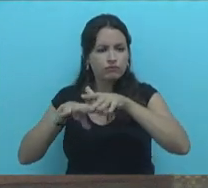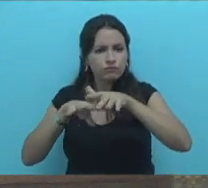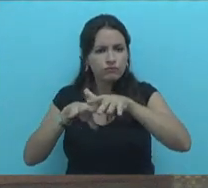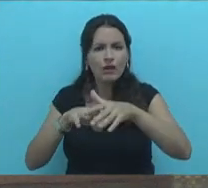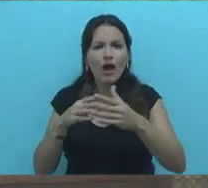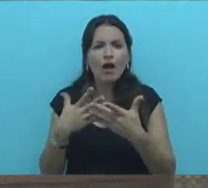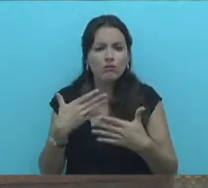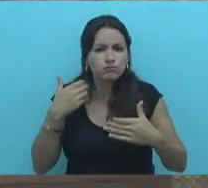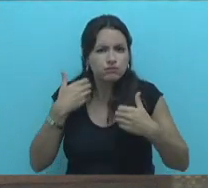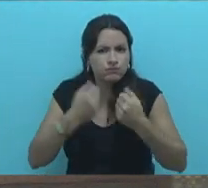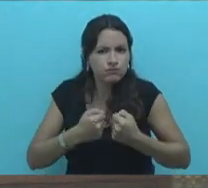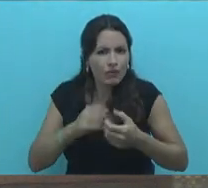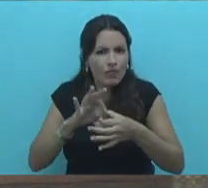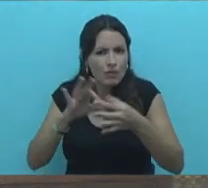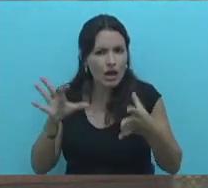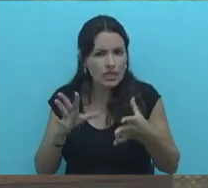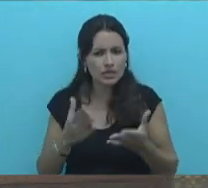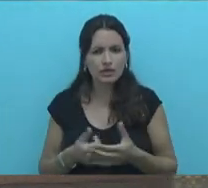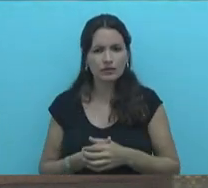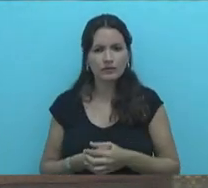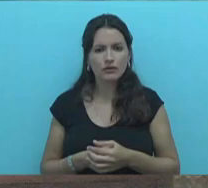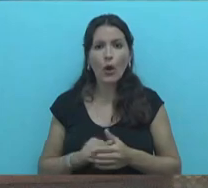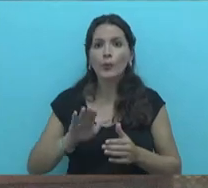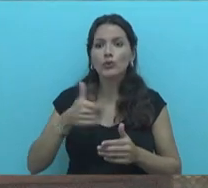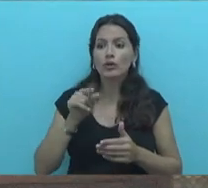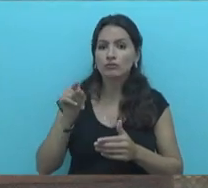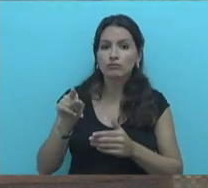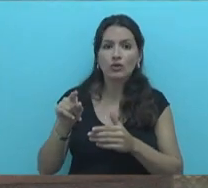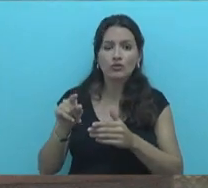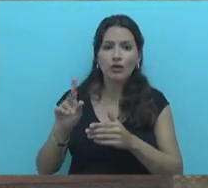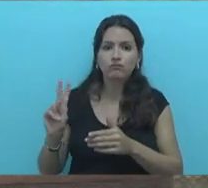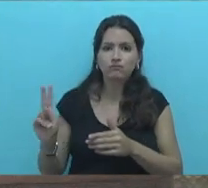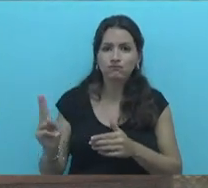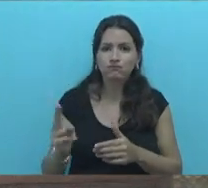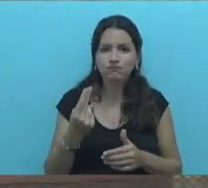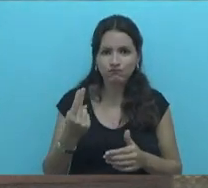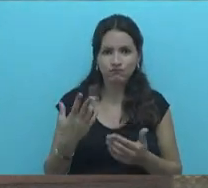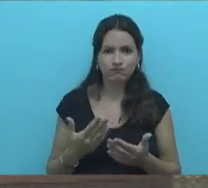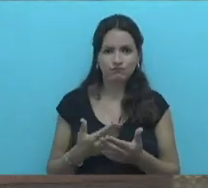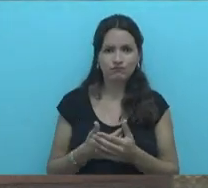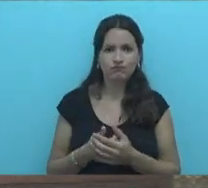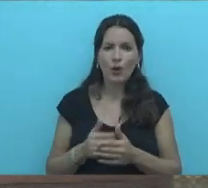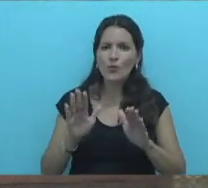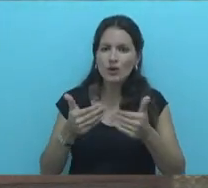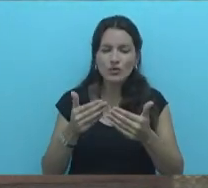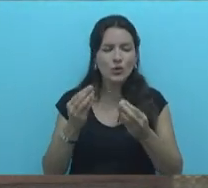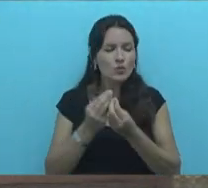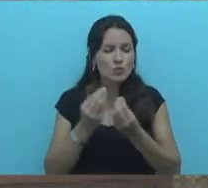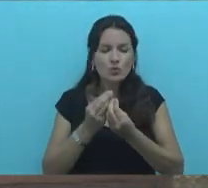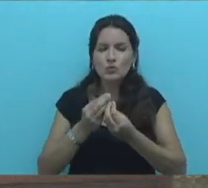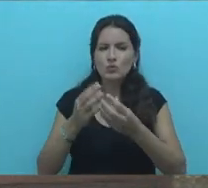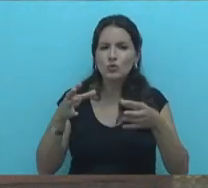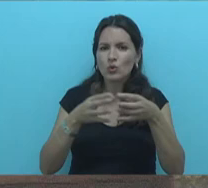de todos, no la propiedad privada de unos pocos. Por eso lo desaparecieron, por eso las patronales tuvieron miedo, por eso las patronales